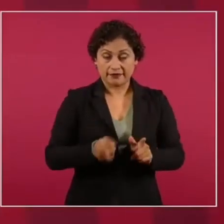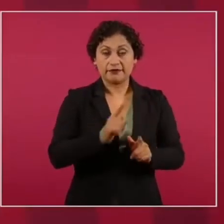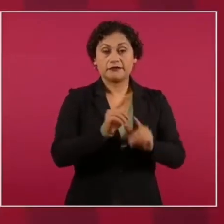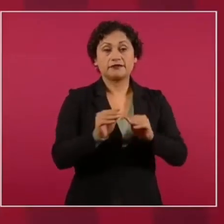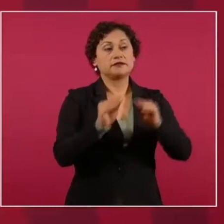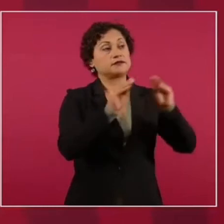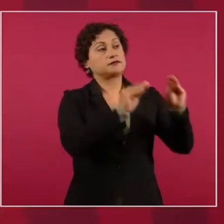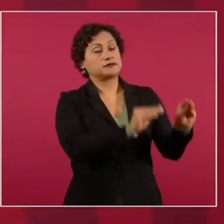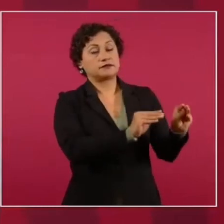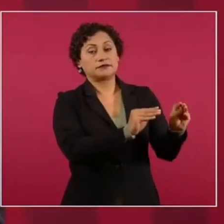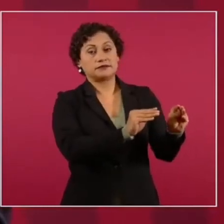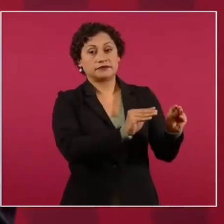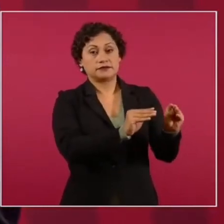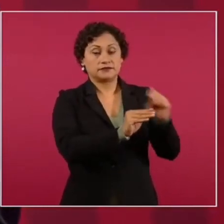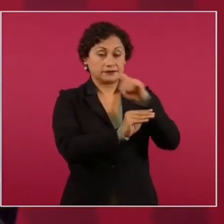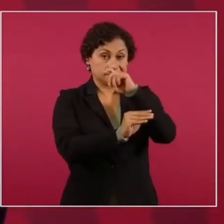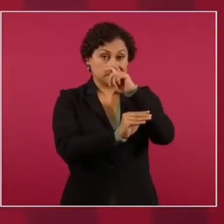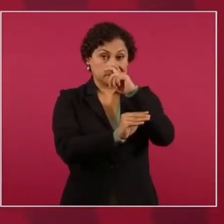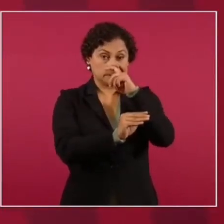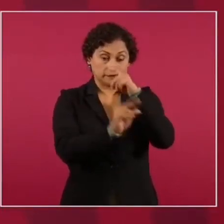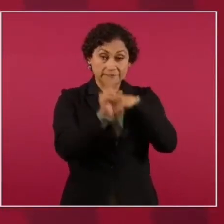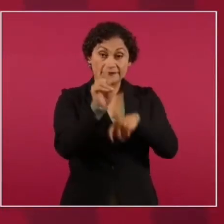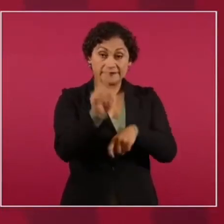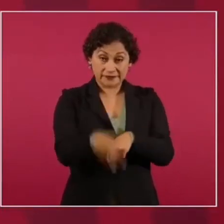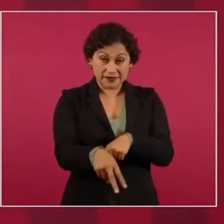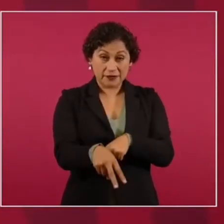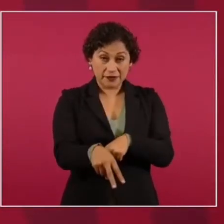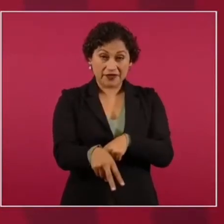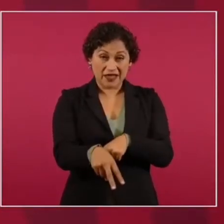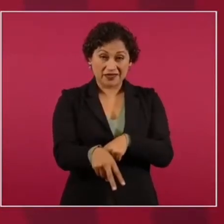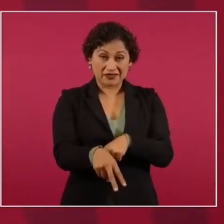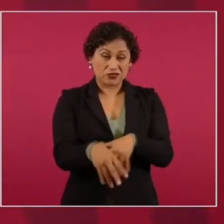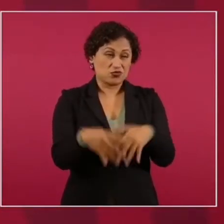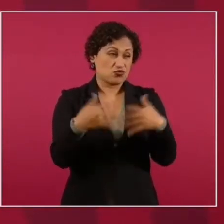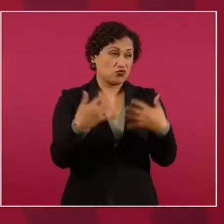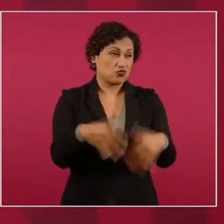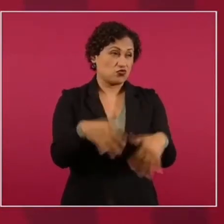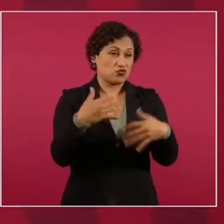y de manera inhumana y vulgar